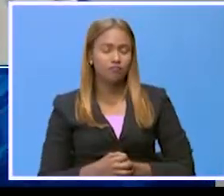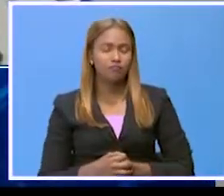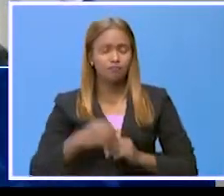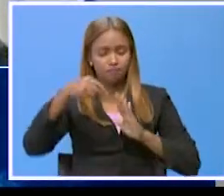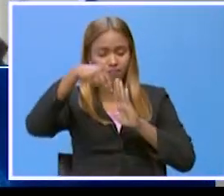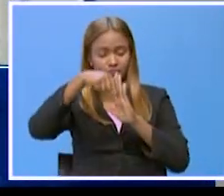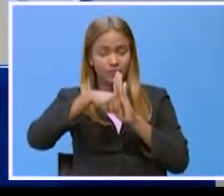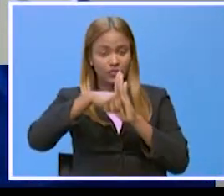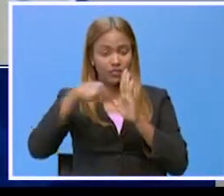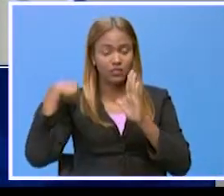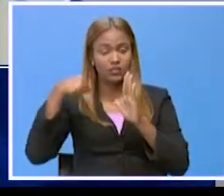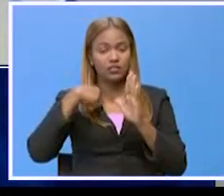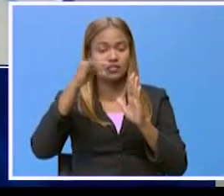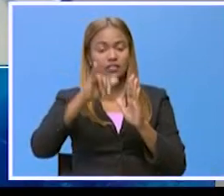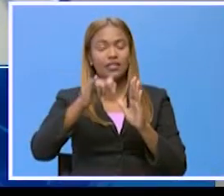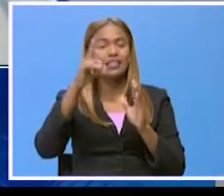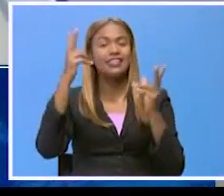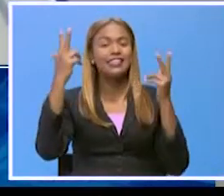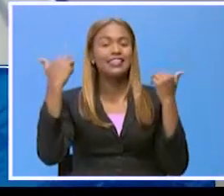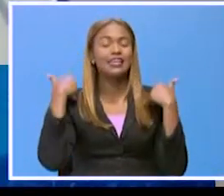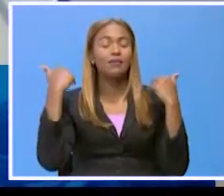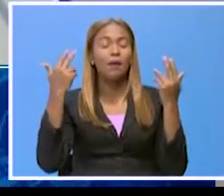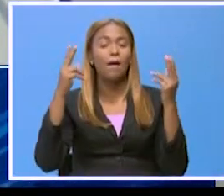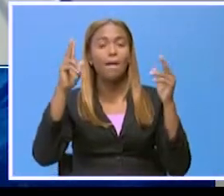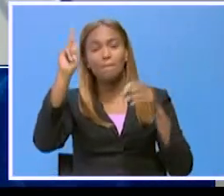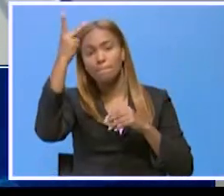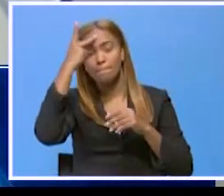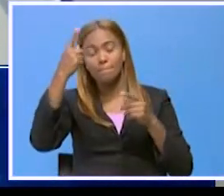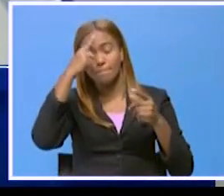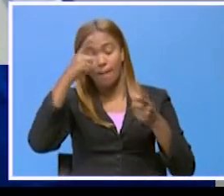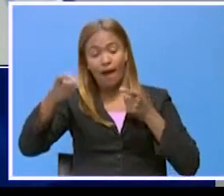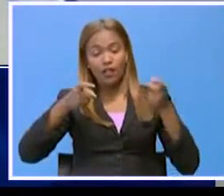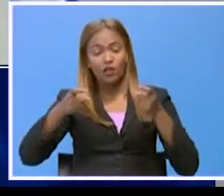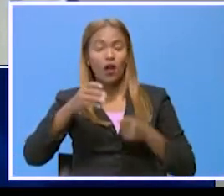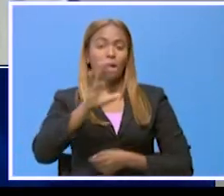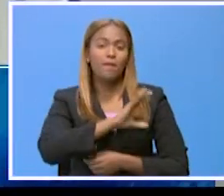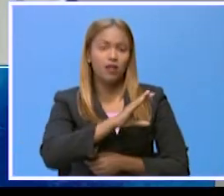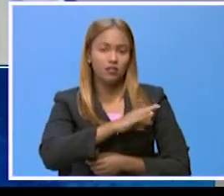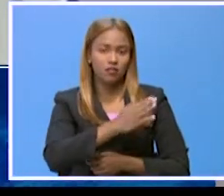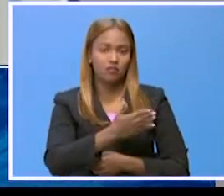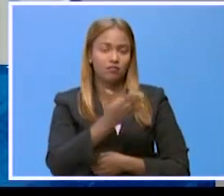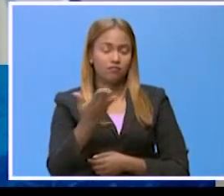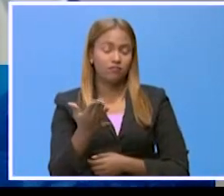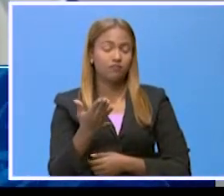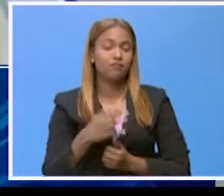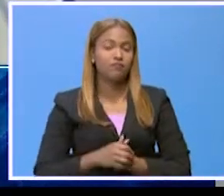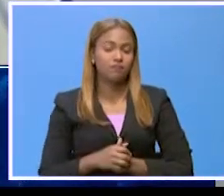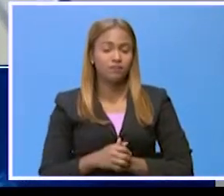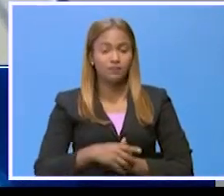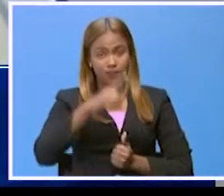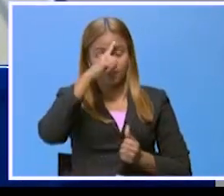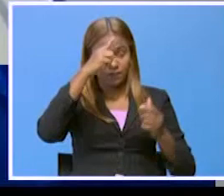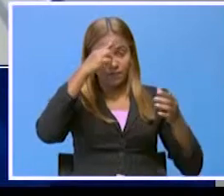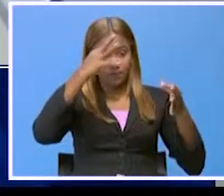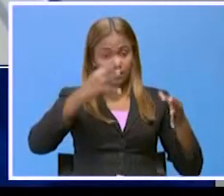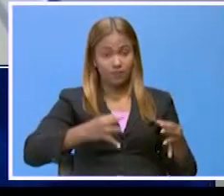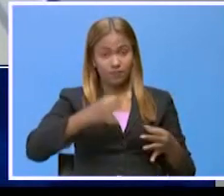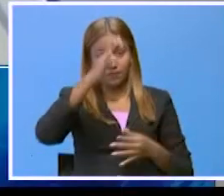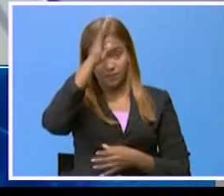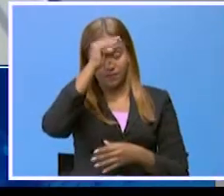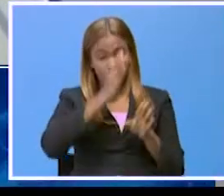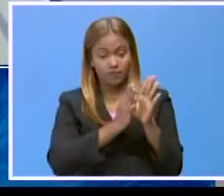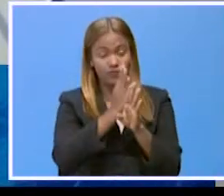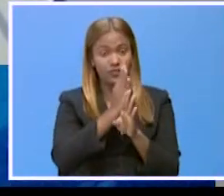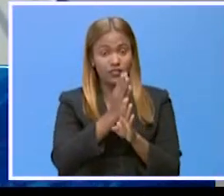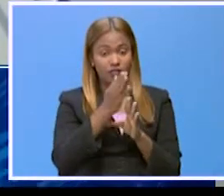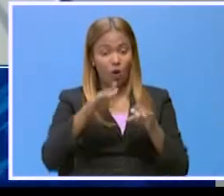políticas de control de supervisión de la actuación policial tanto de la ética de la moral y de inconducta o